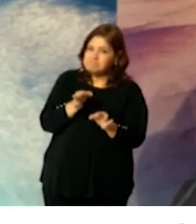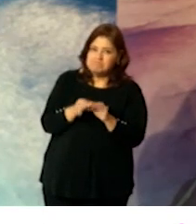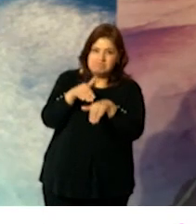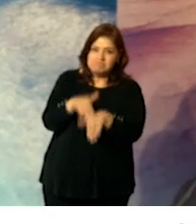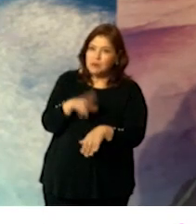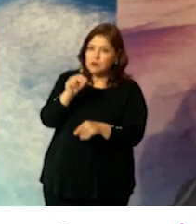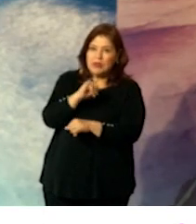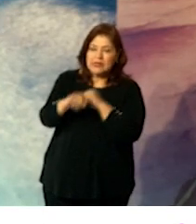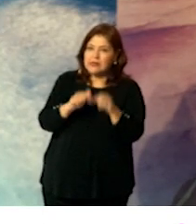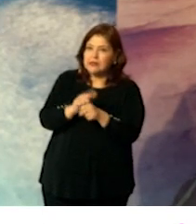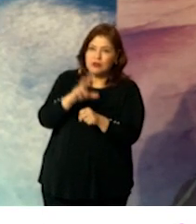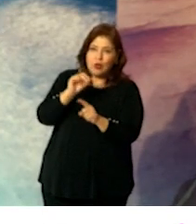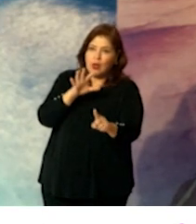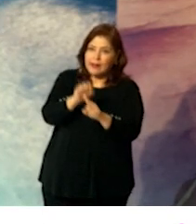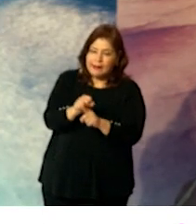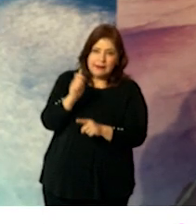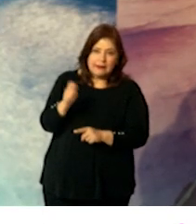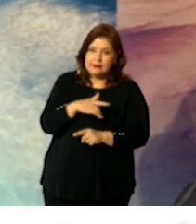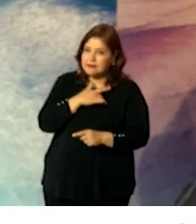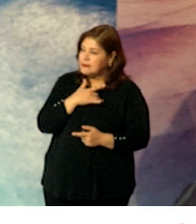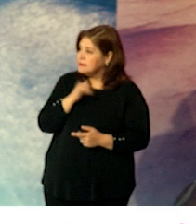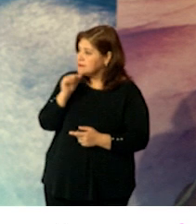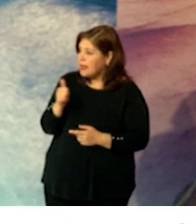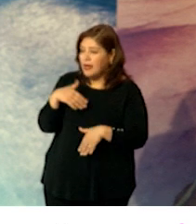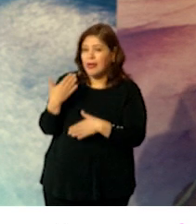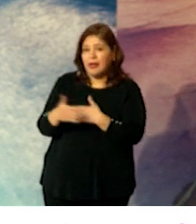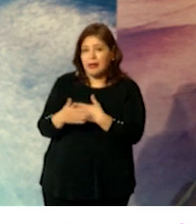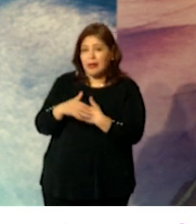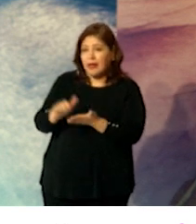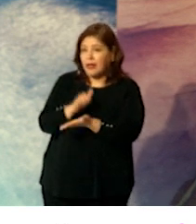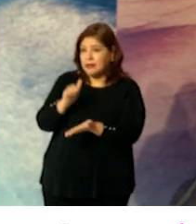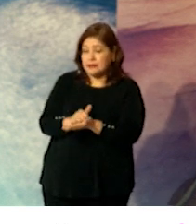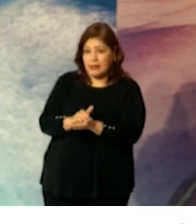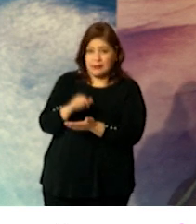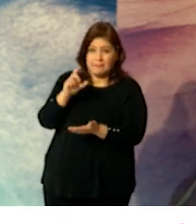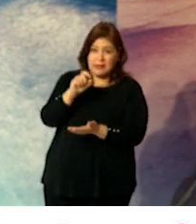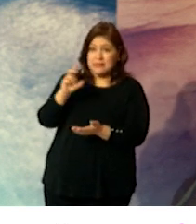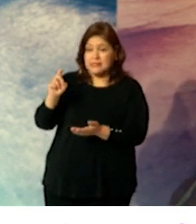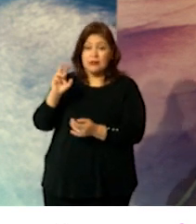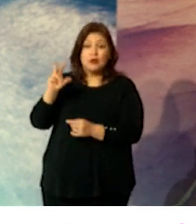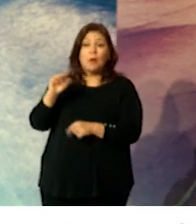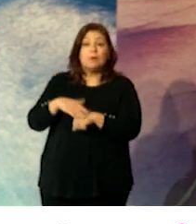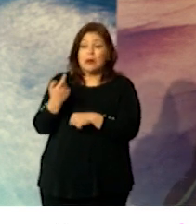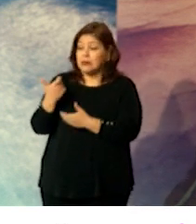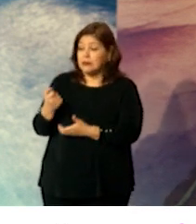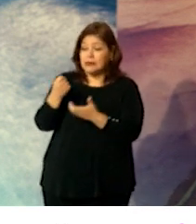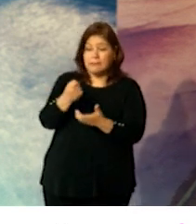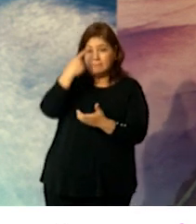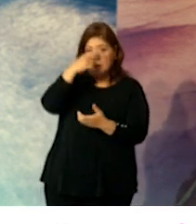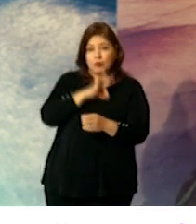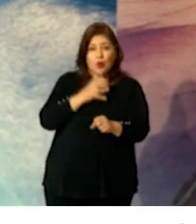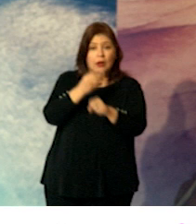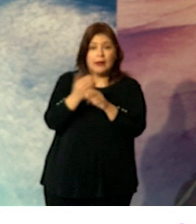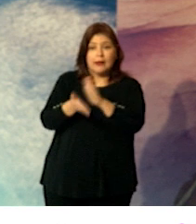compromisos internacionales, no vamos a llegar a los ODS, pero no vamos a llegar a la Agenda 21. Y no llegamos porque el dinero que tendría que ir para reconstruir